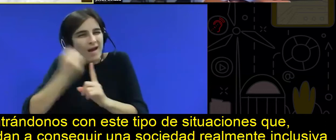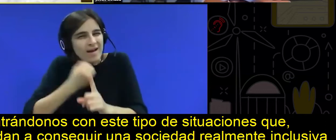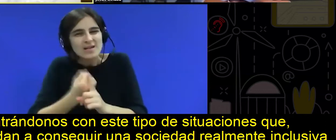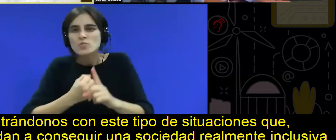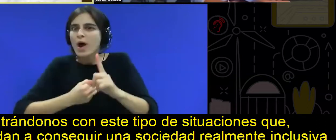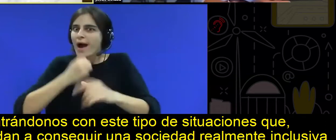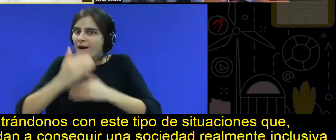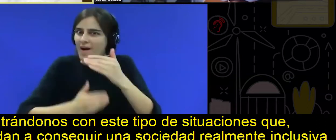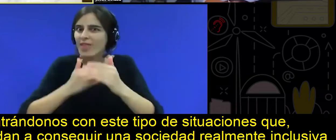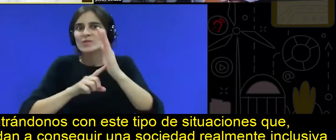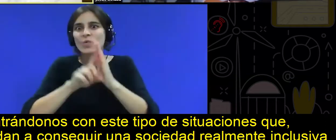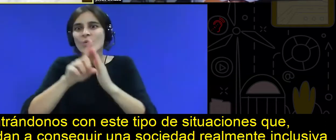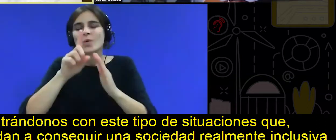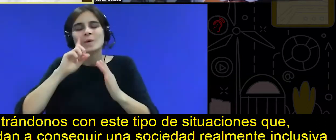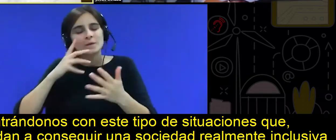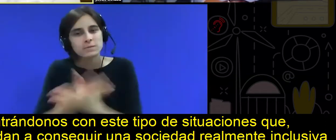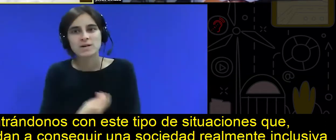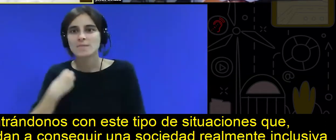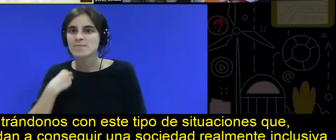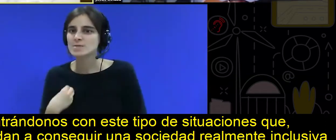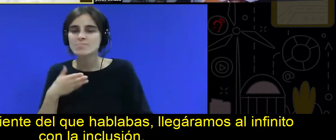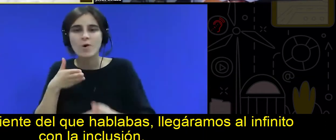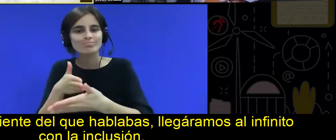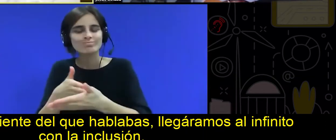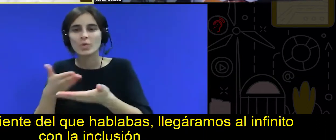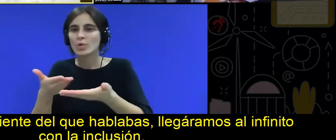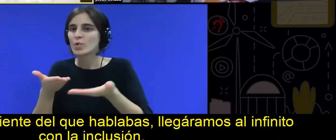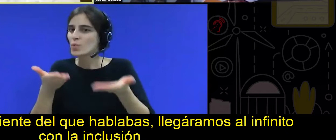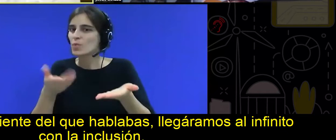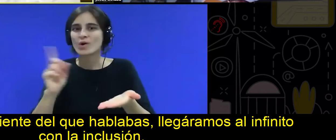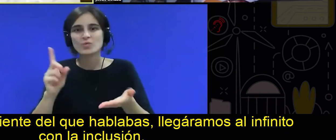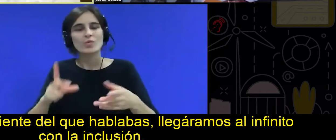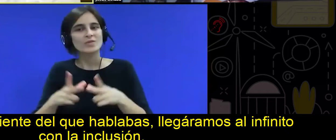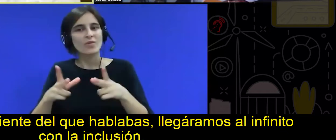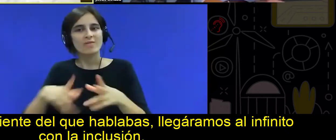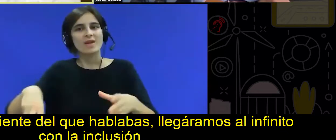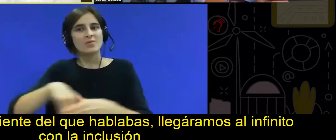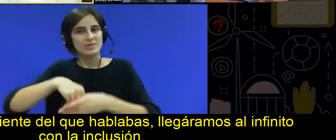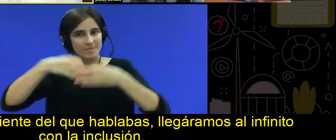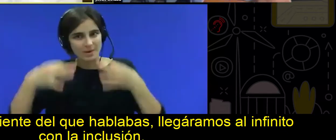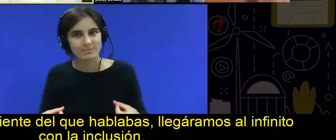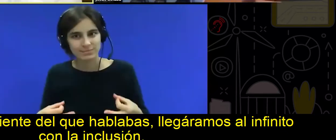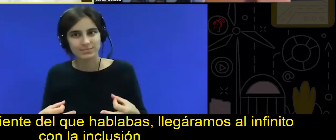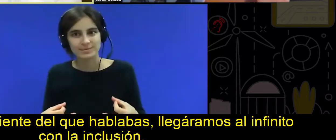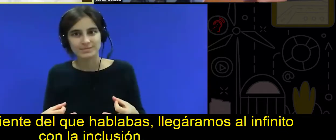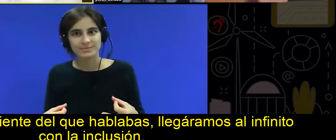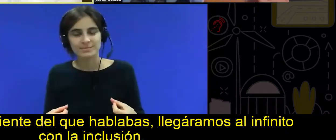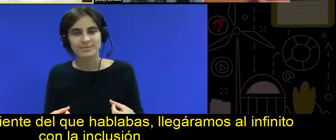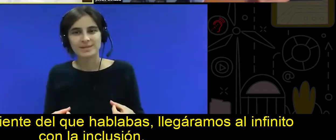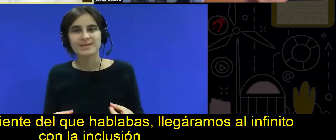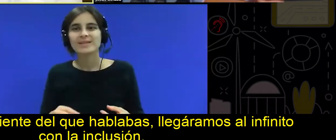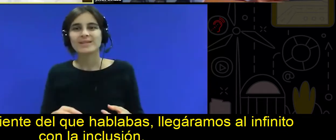una sociedad realmente inclusiva y que en ese cociente del que hablabas llegáramos al infinito, ¿no? con